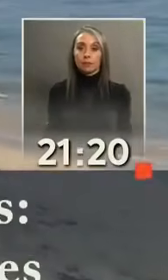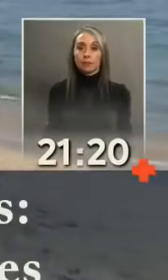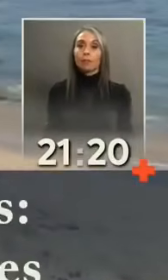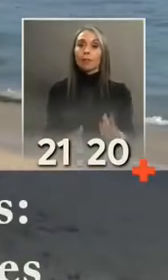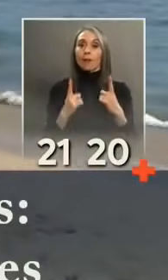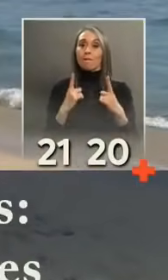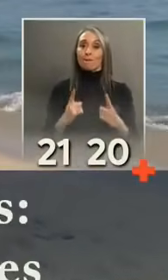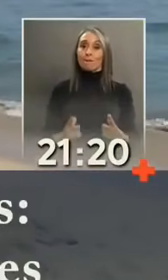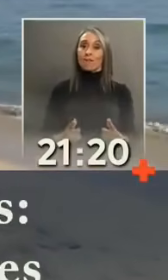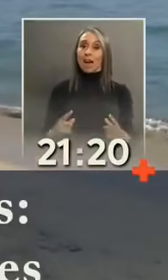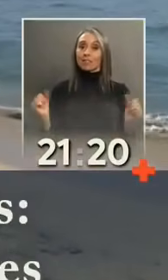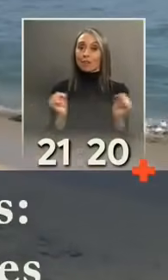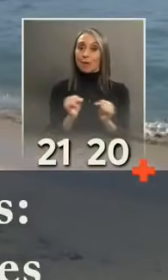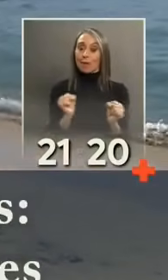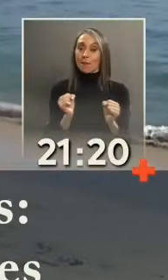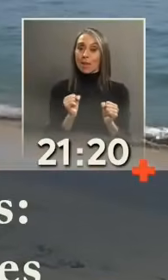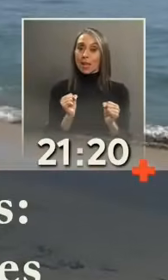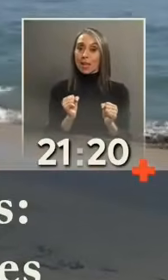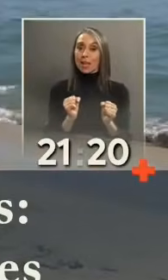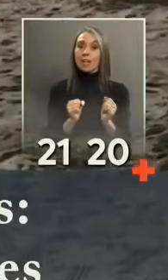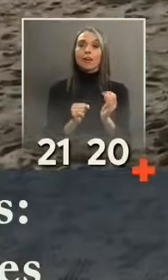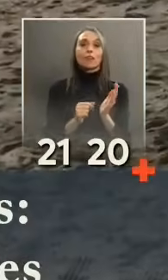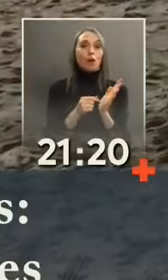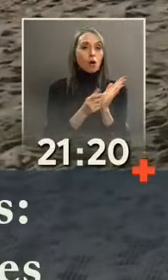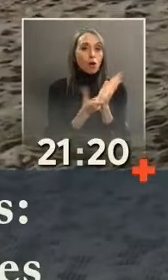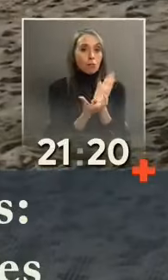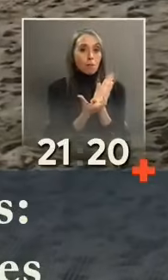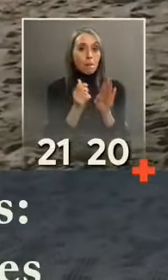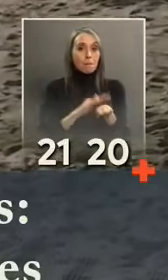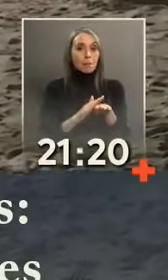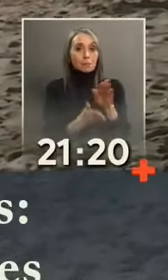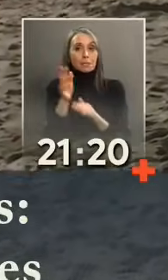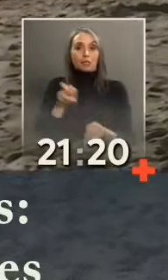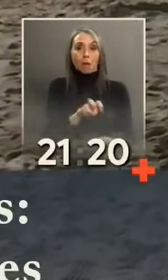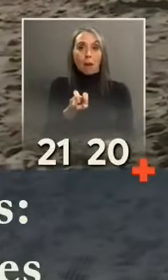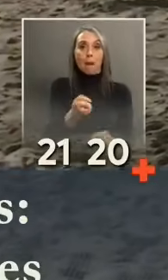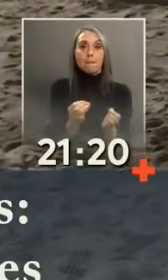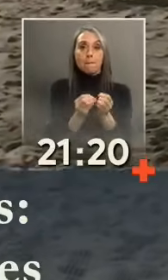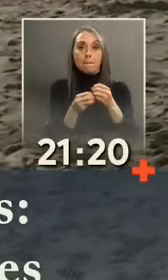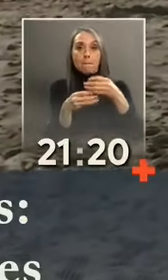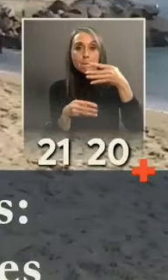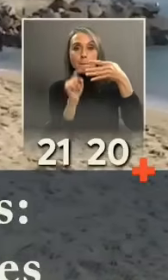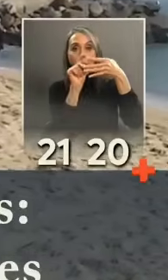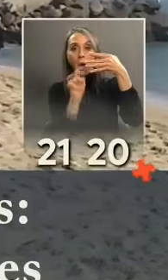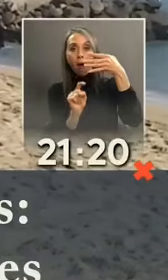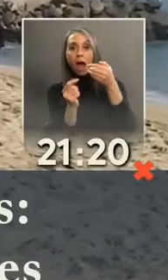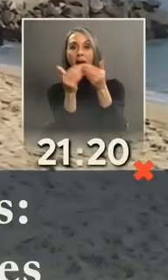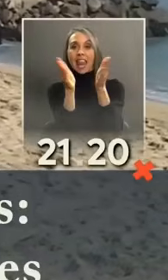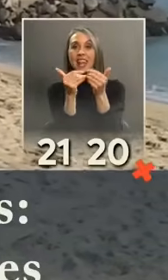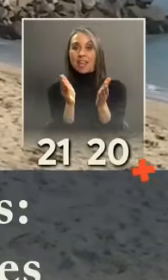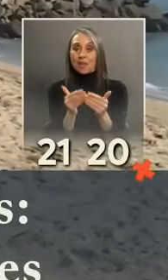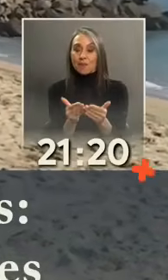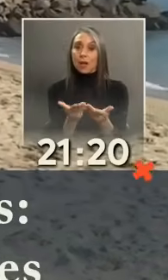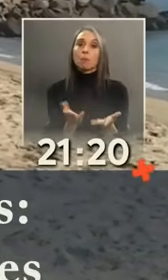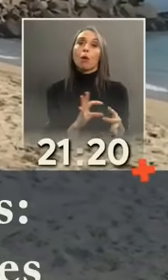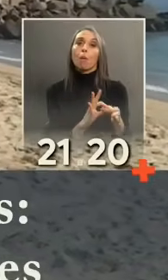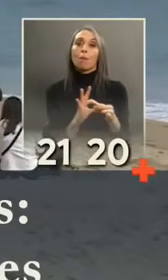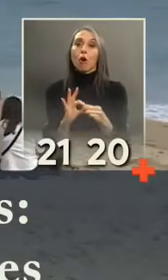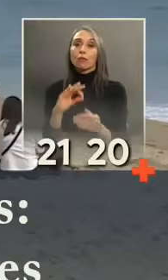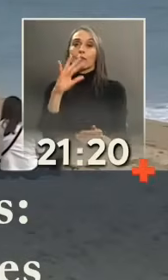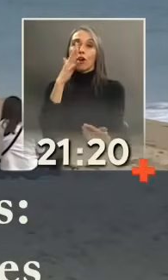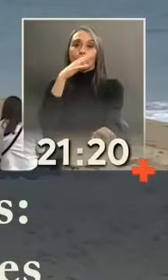Vacaciones de invierno, pase de movilidad, mayores libertades son las principales razones que tienen a la quinta